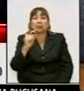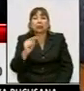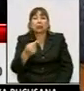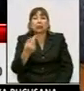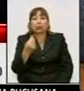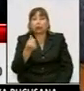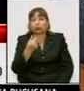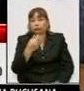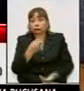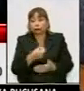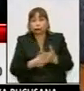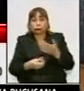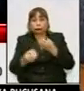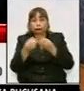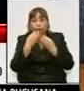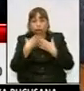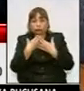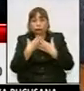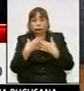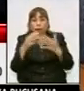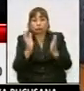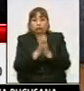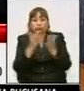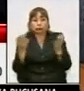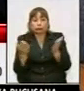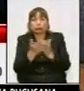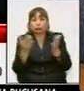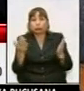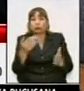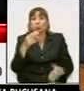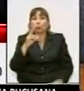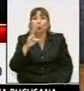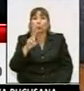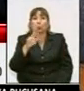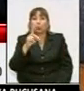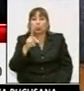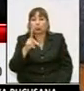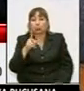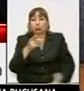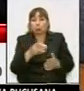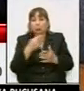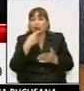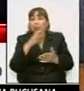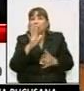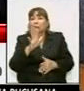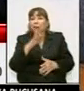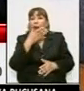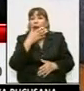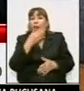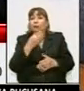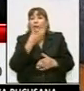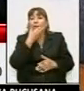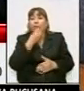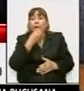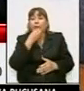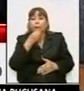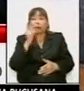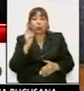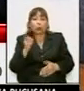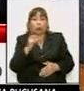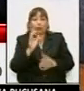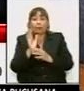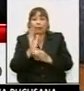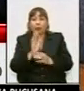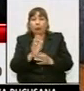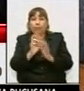soles. Esa es una fuente que salió en el periódico Perú 21. En este contexto, el 5 de diciembre del 2013, usted presentó